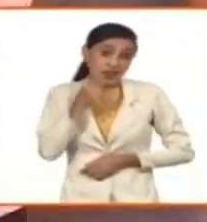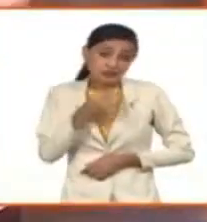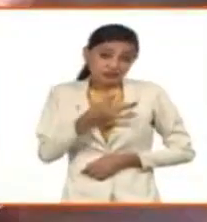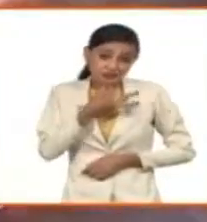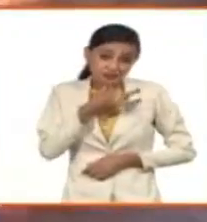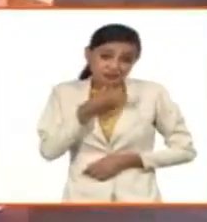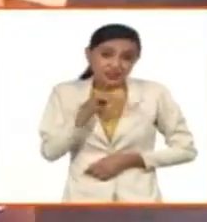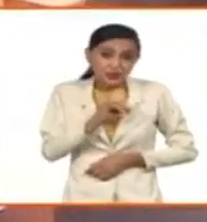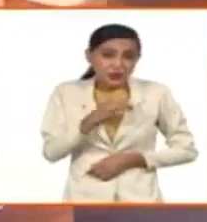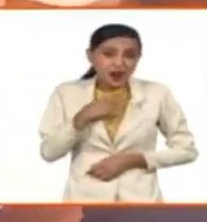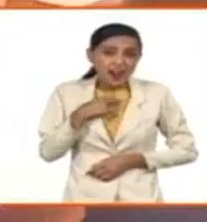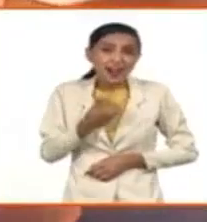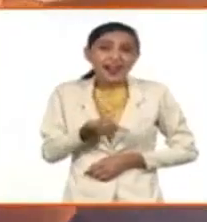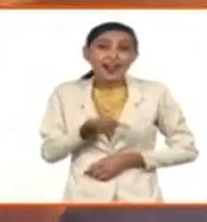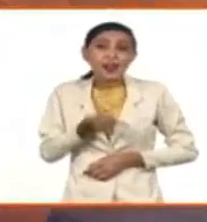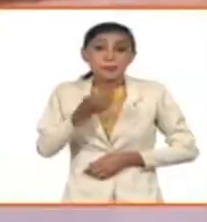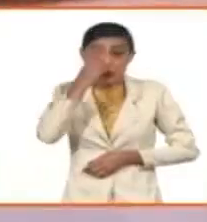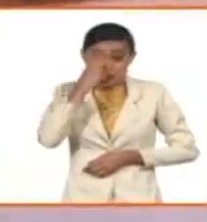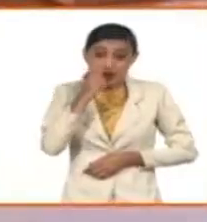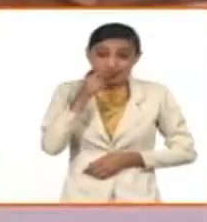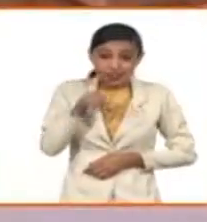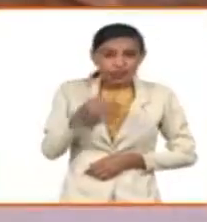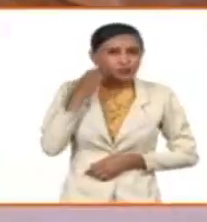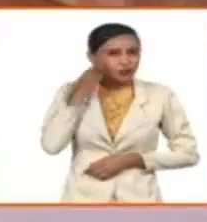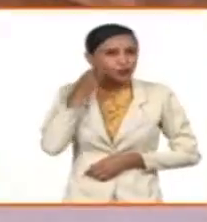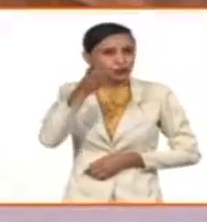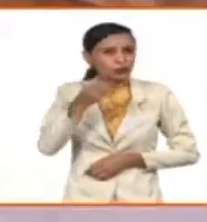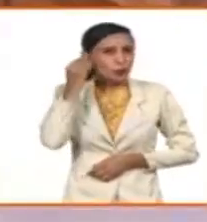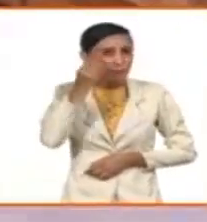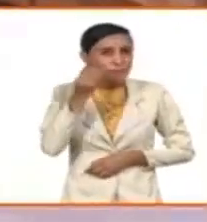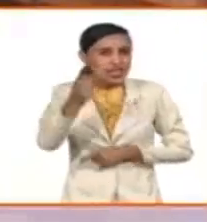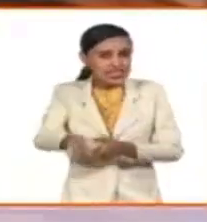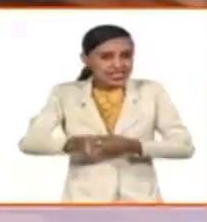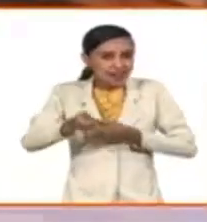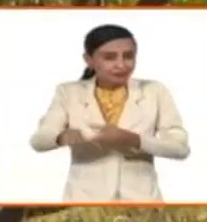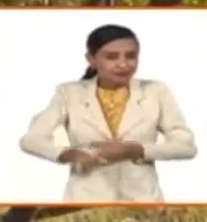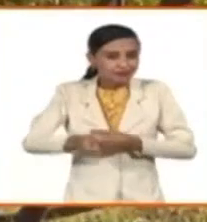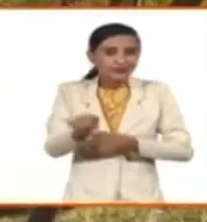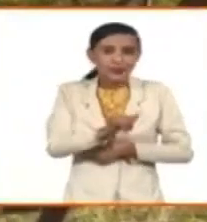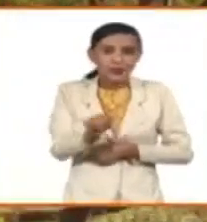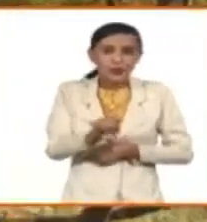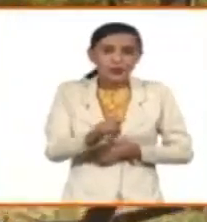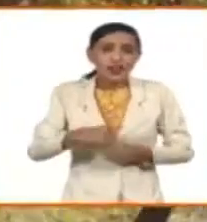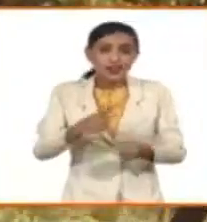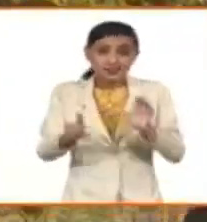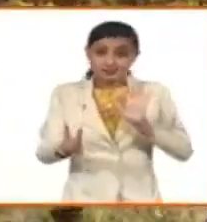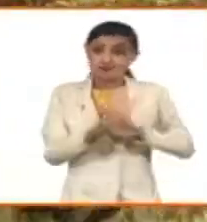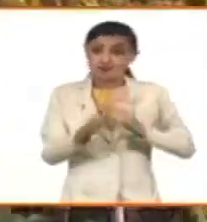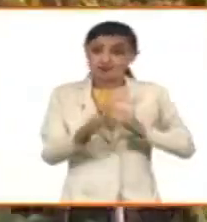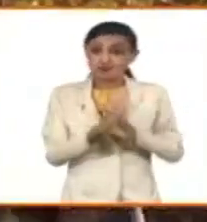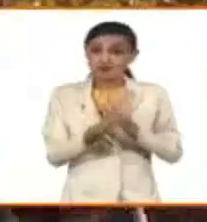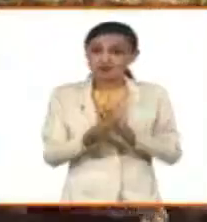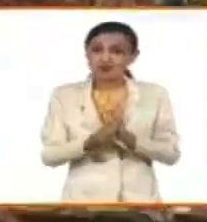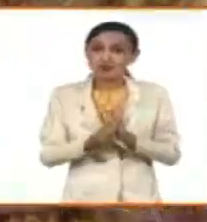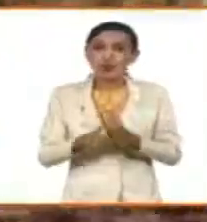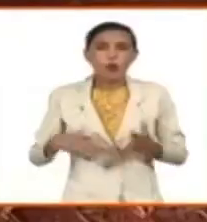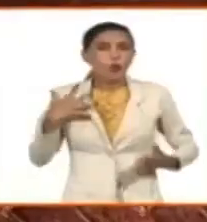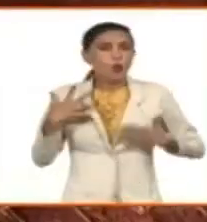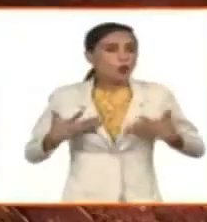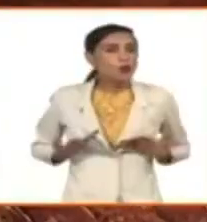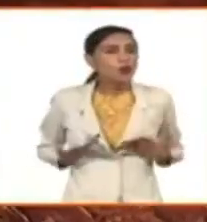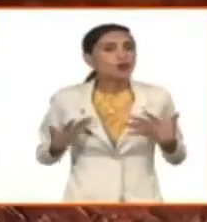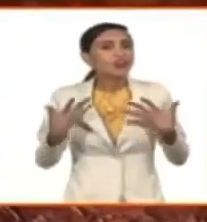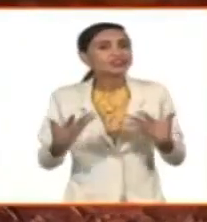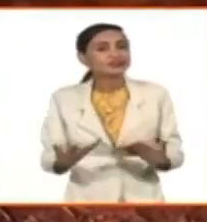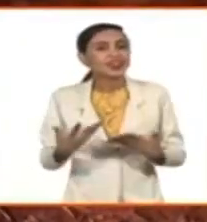se convertirá en ingeniero agrónomo para seguir una tradición familiar. Orgullo, entrega y reciprocidad que también crecen